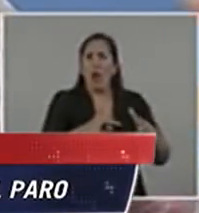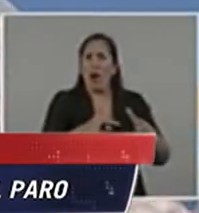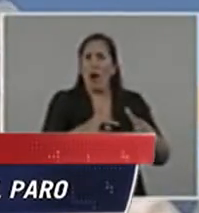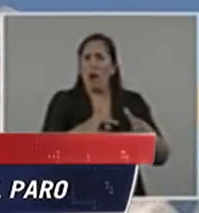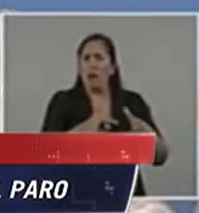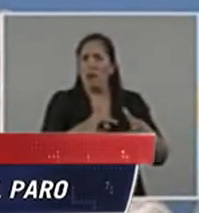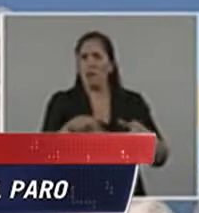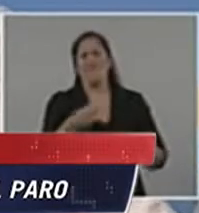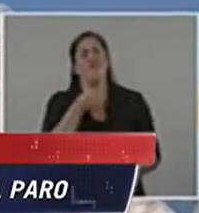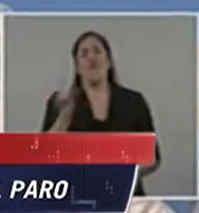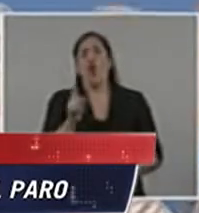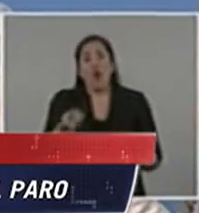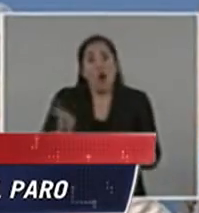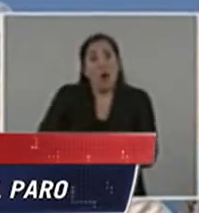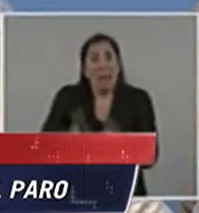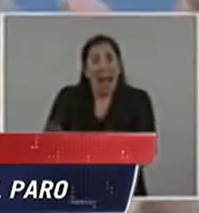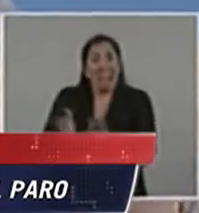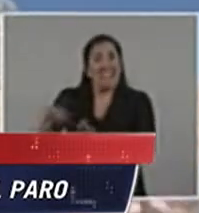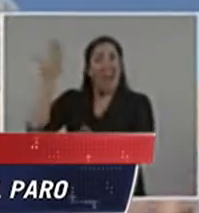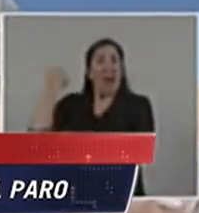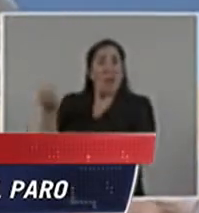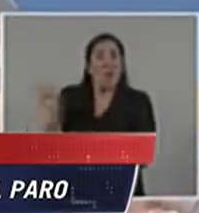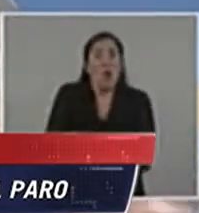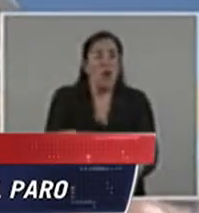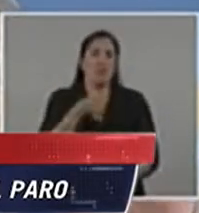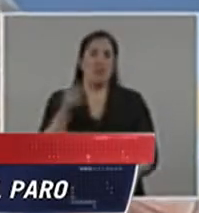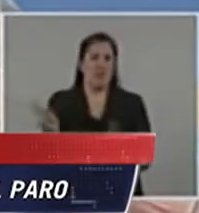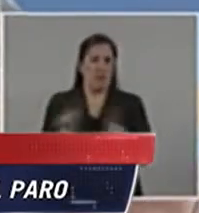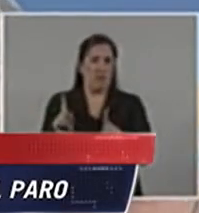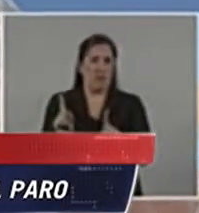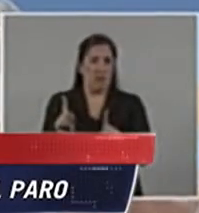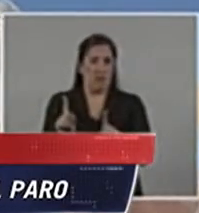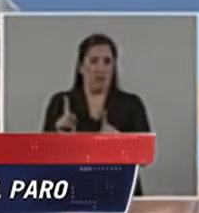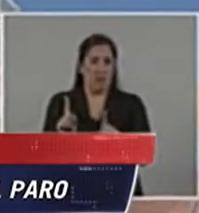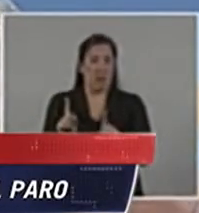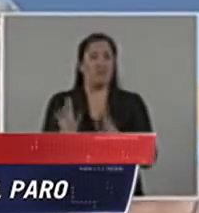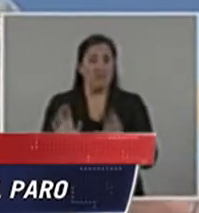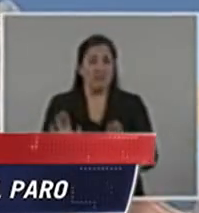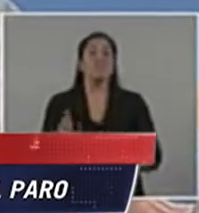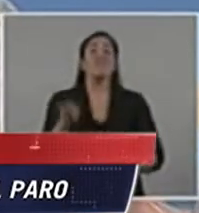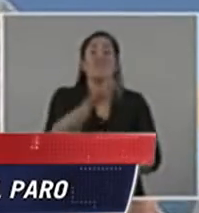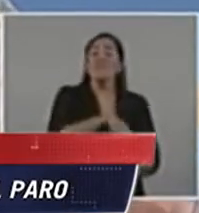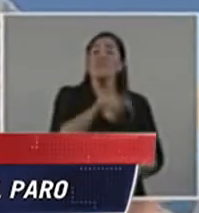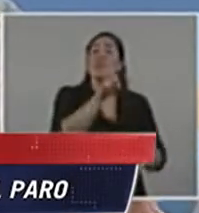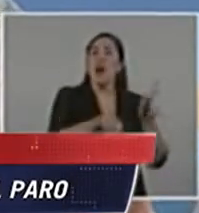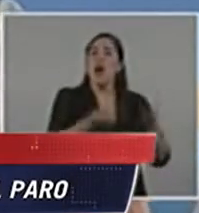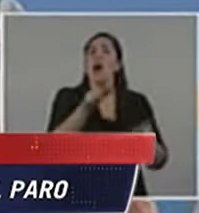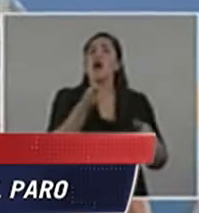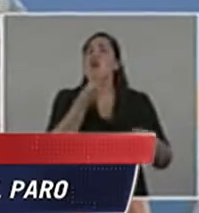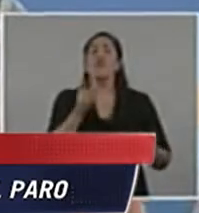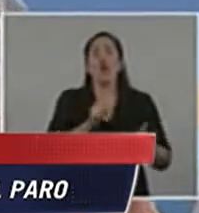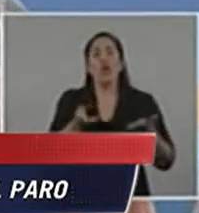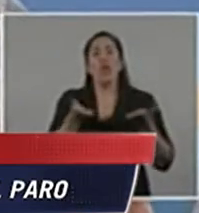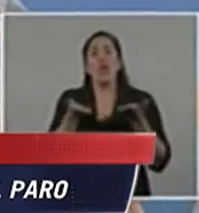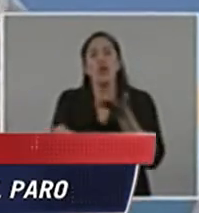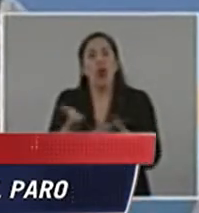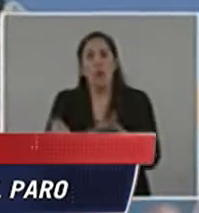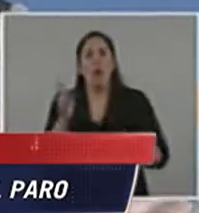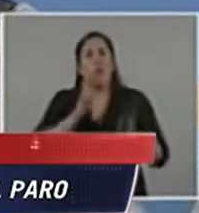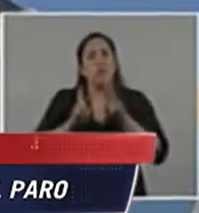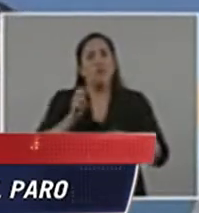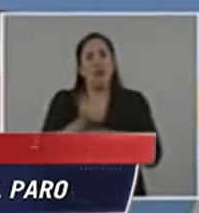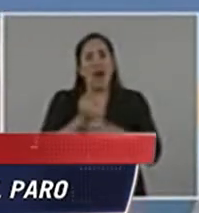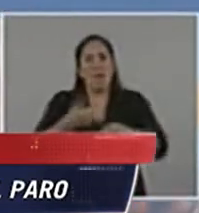de trabajadores que no quiere colaborar con el resto de los trabajadores y del país para poder seguir